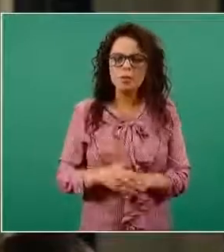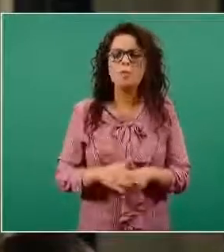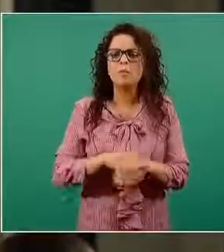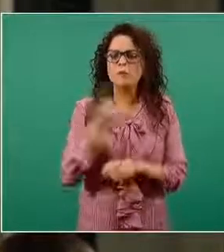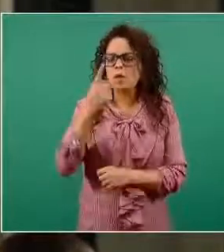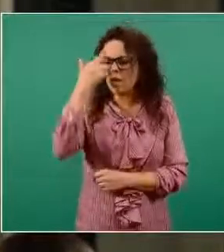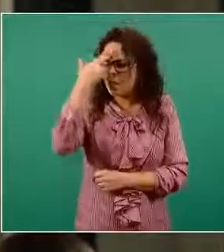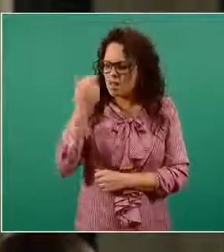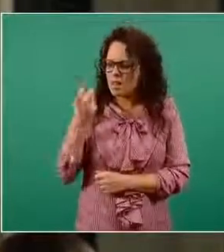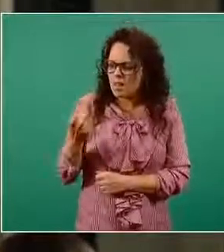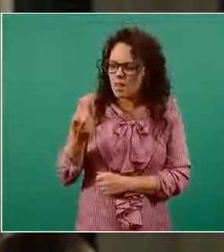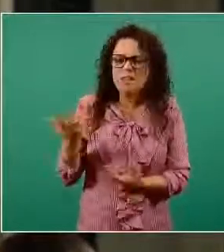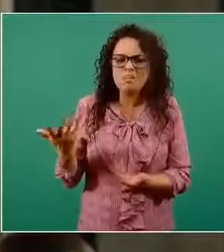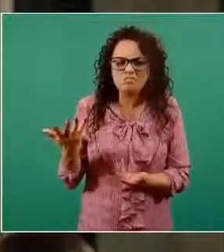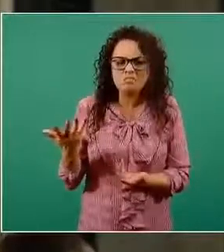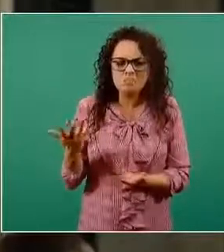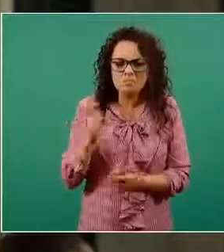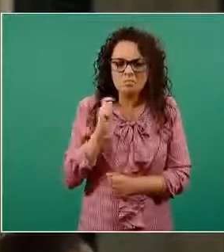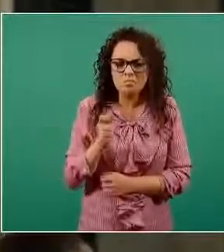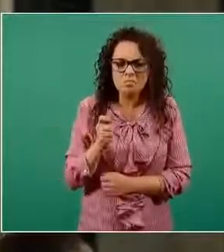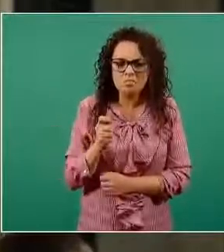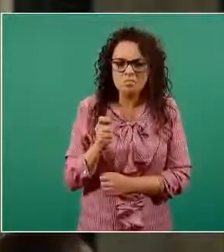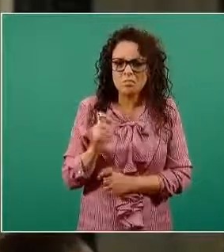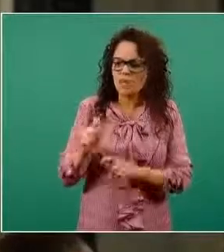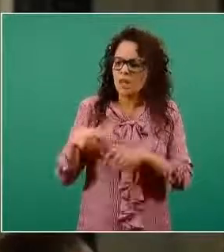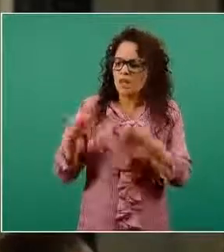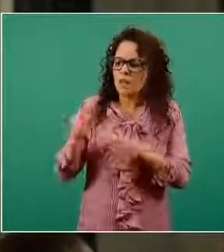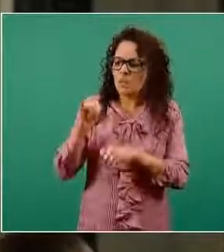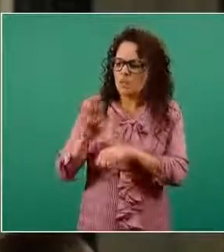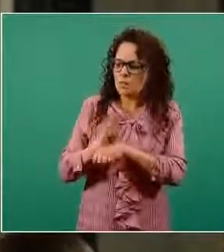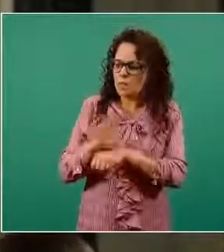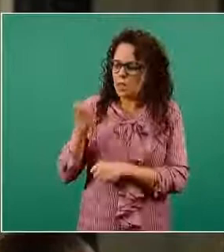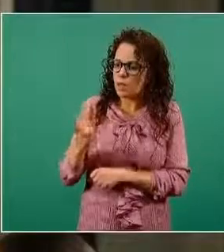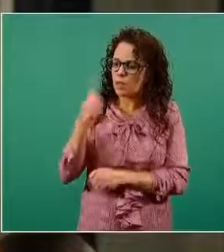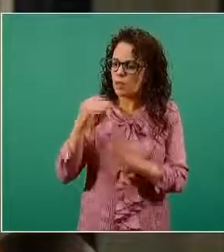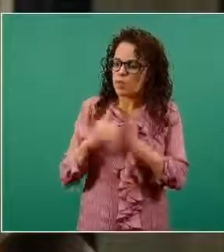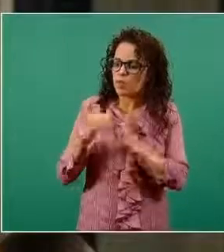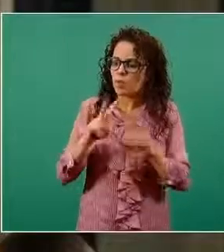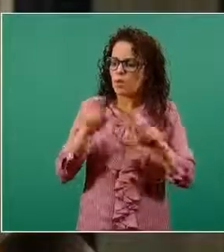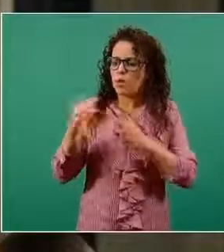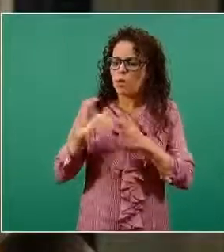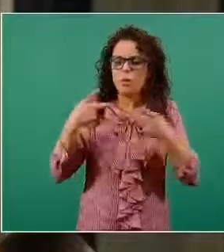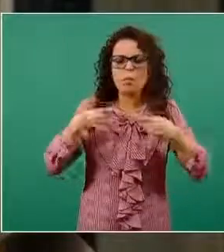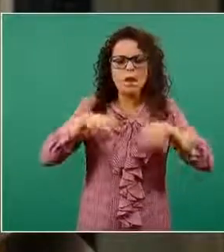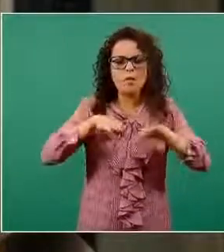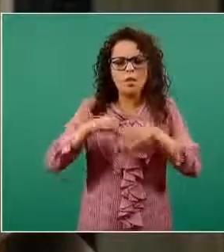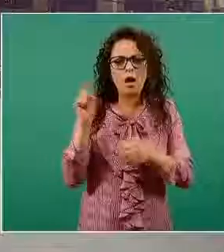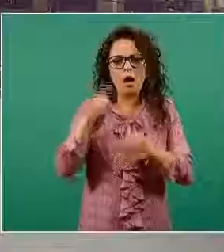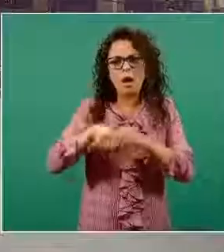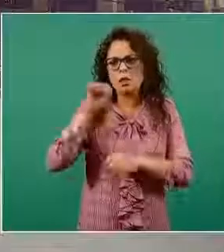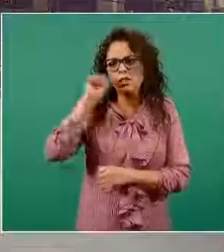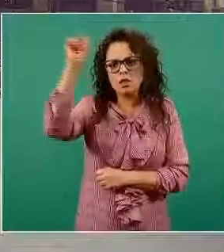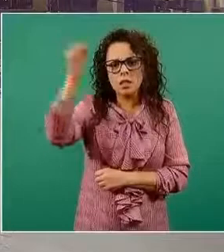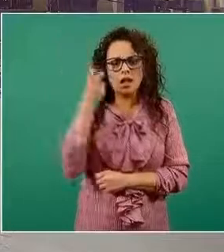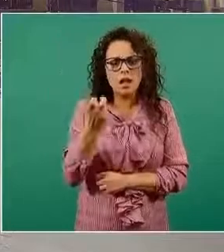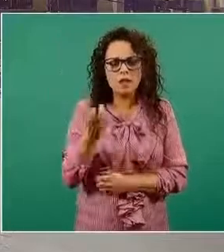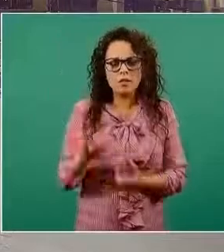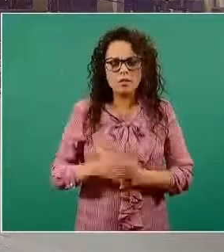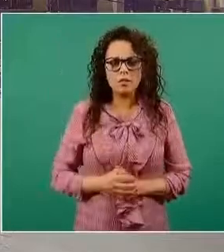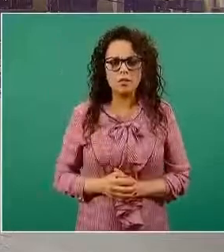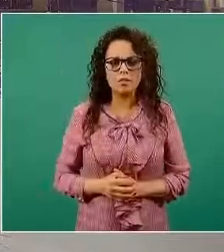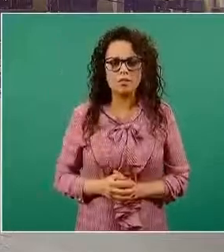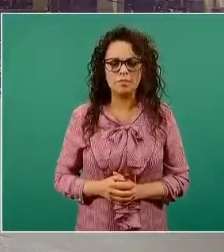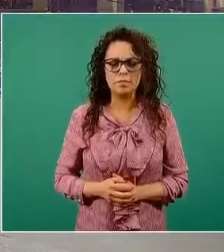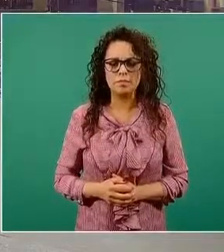justifica esta excepción que se hace al 1.200.000 trabajadores afiliados al Sindicato Único